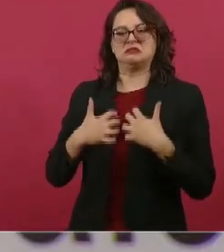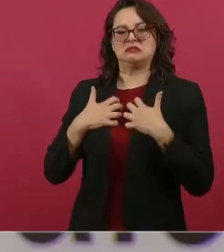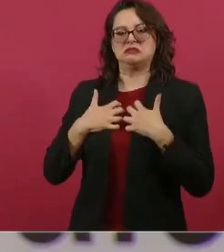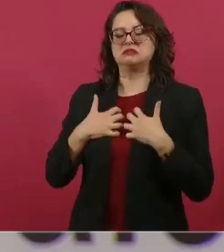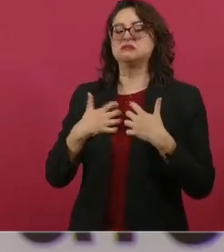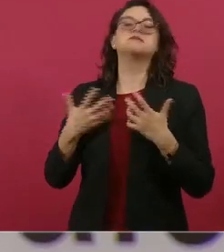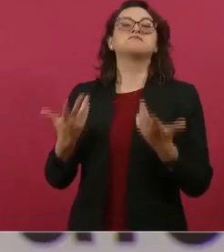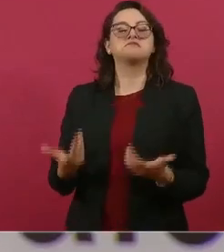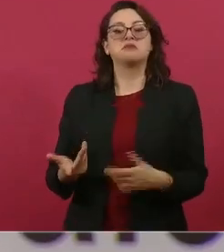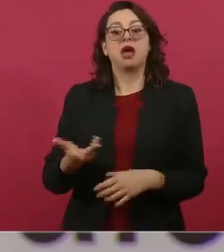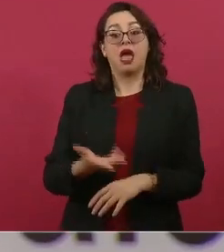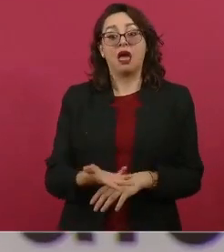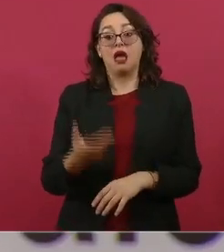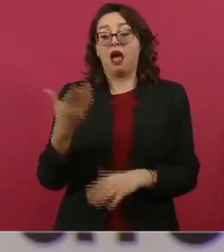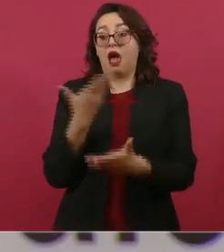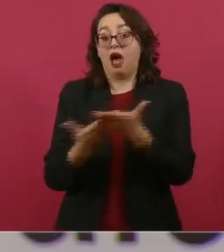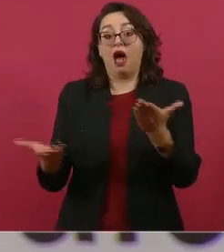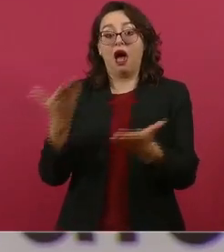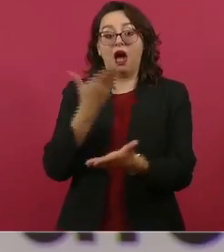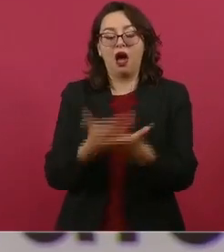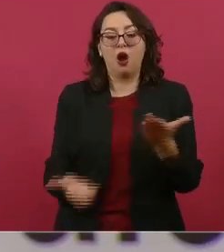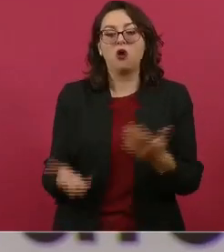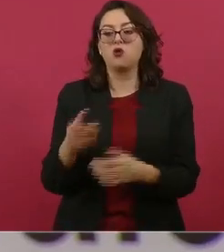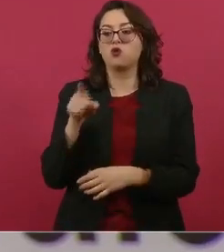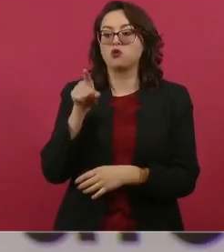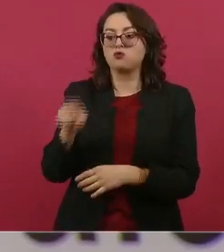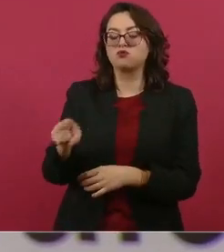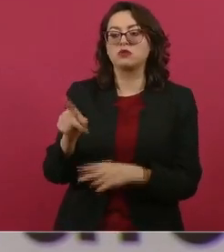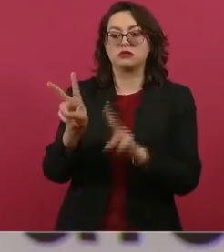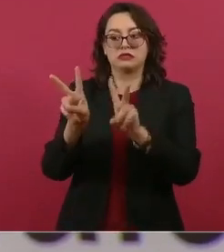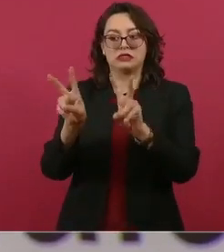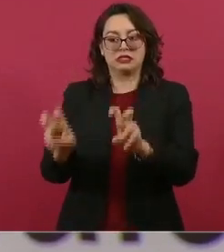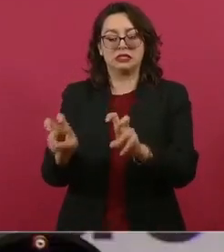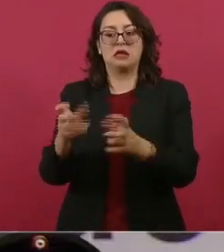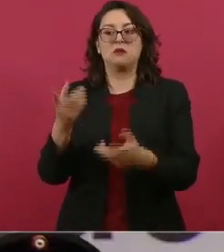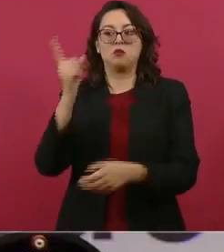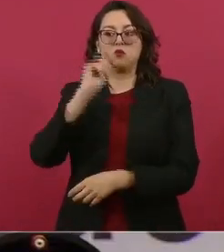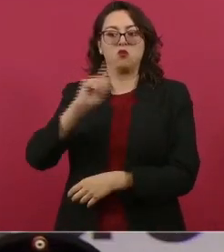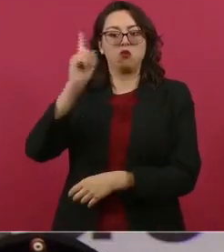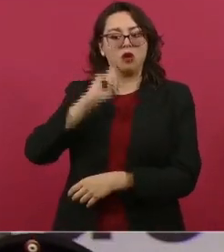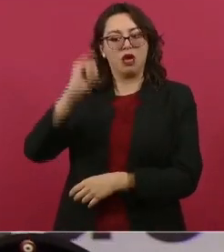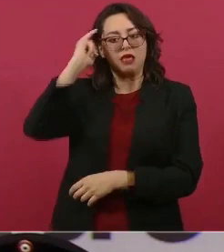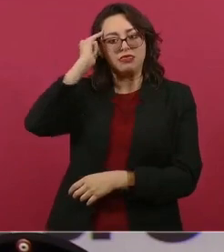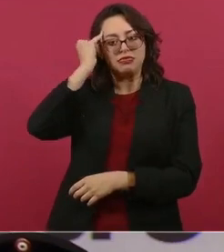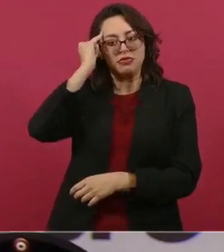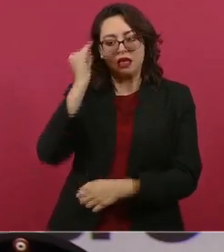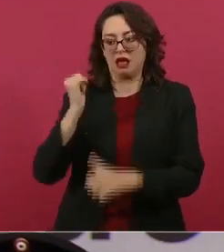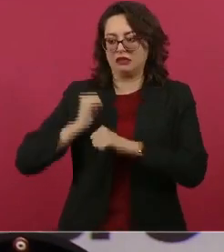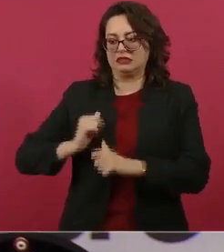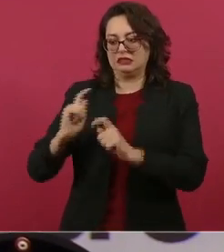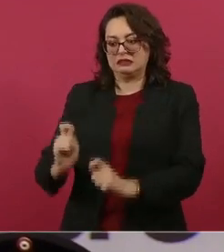mujer indígena encabezara los esfuerzos contra la discriminación. Las mismas que